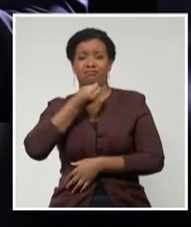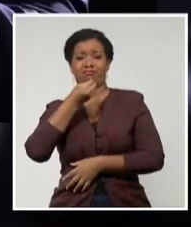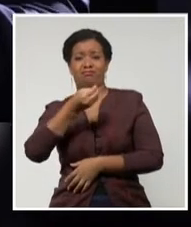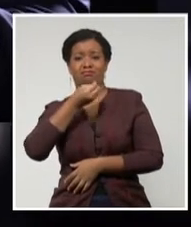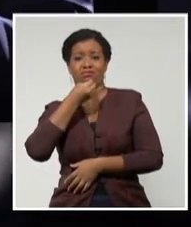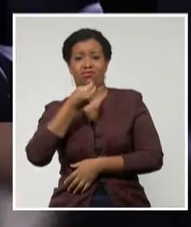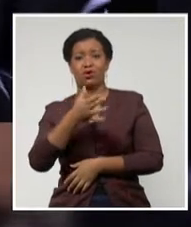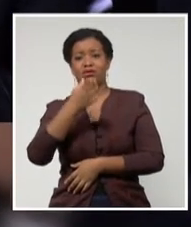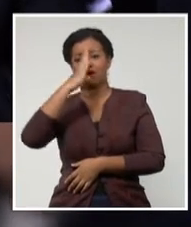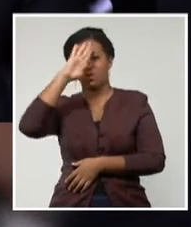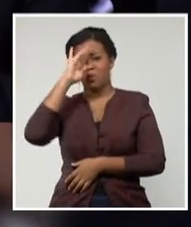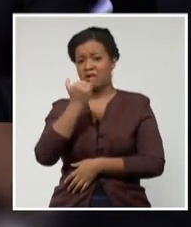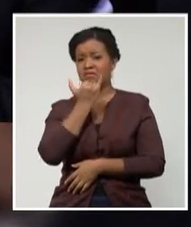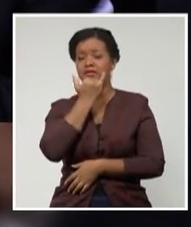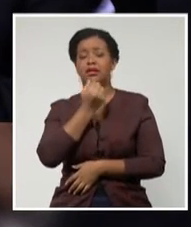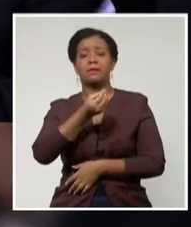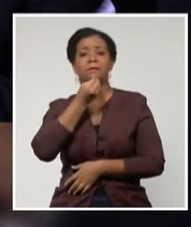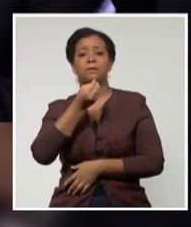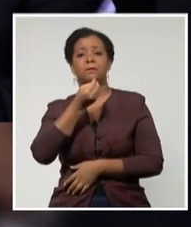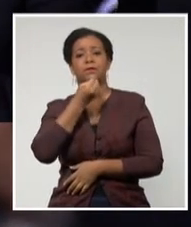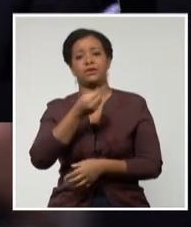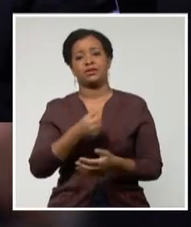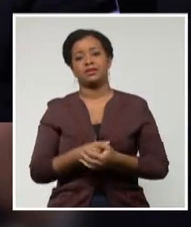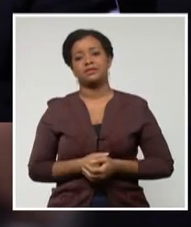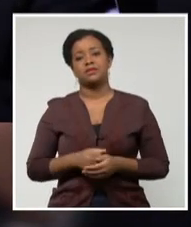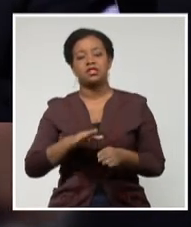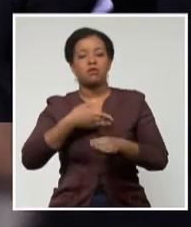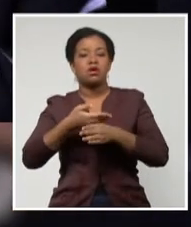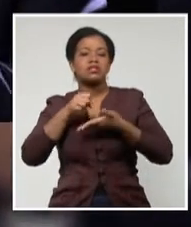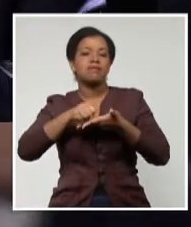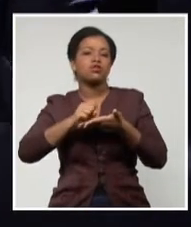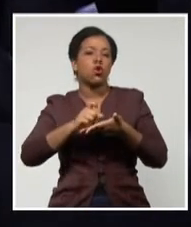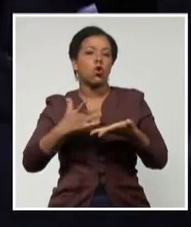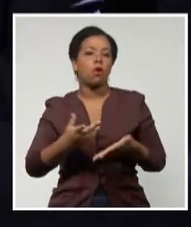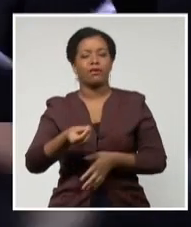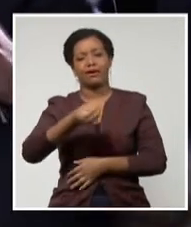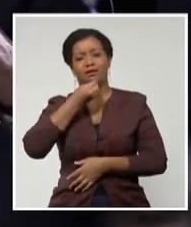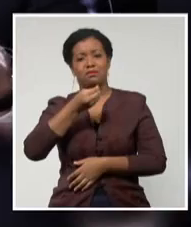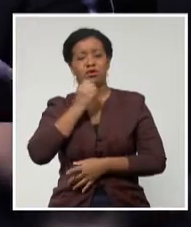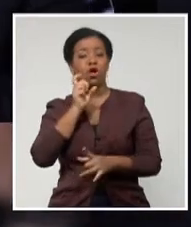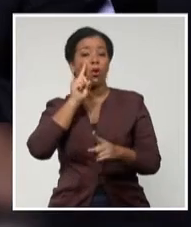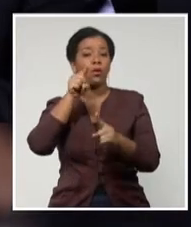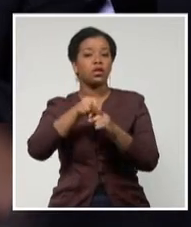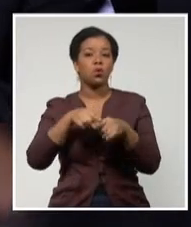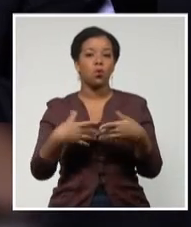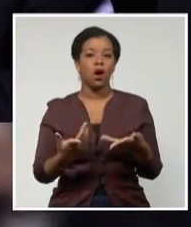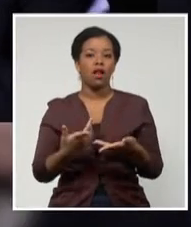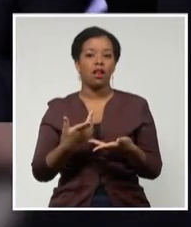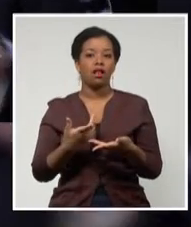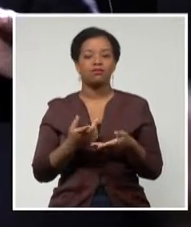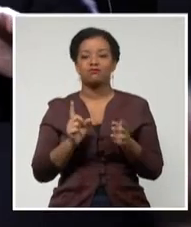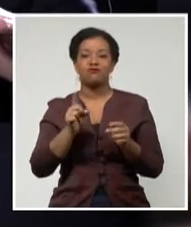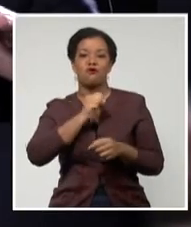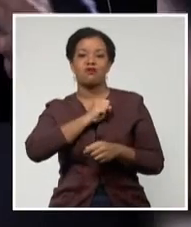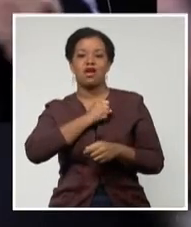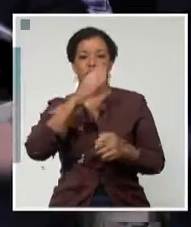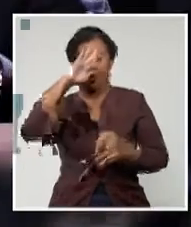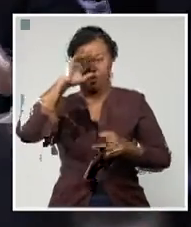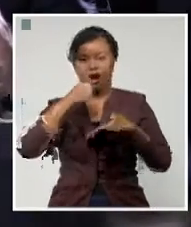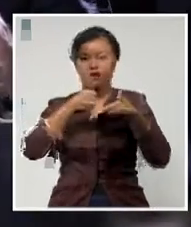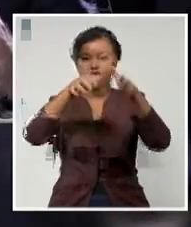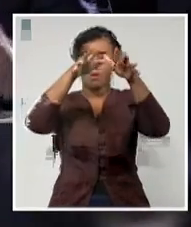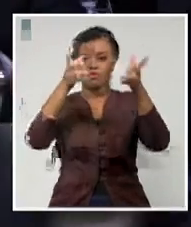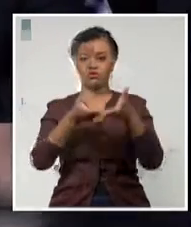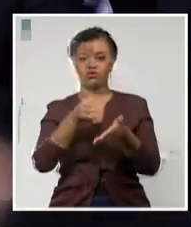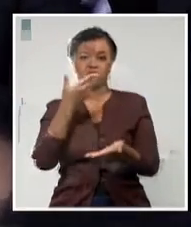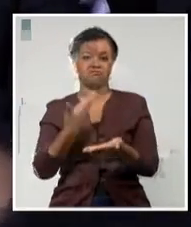cuando se retira un médico cubano, cómo se sustituye ese servicio. No les importa. Su objetivo es no estén los cubanos aquí, que se vayan. Y allá